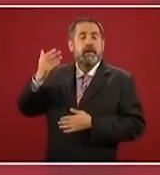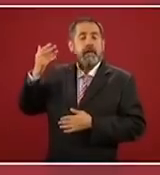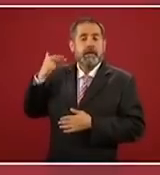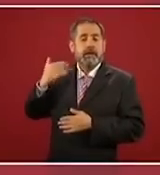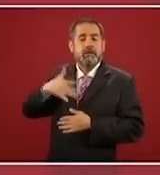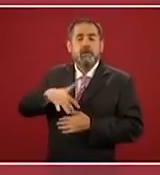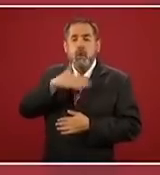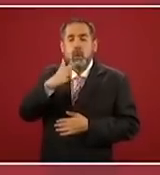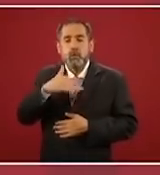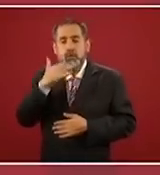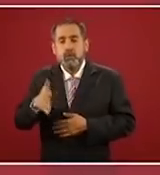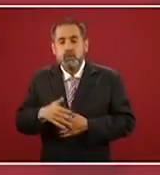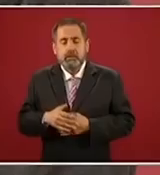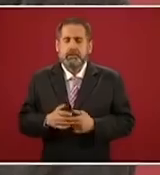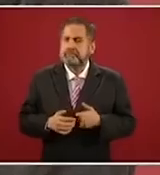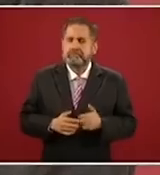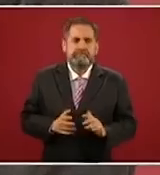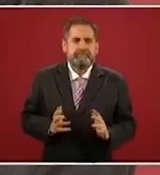corruptos,